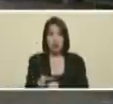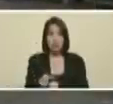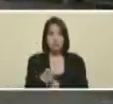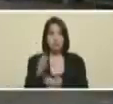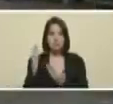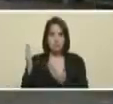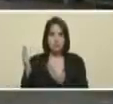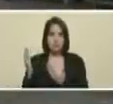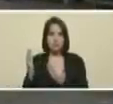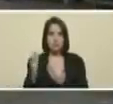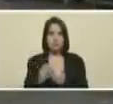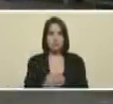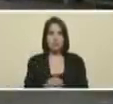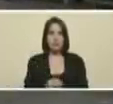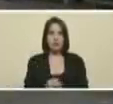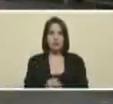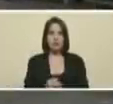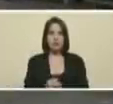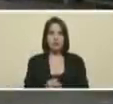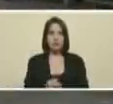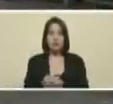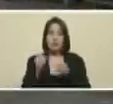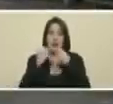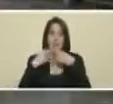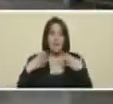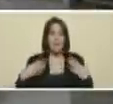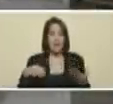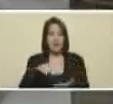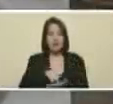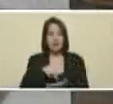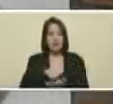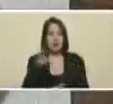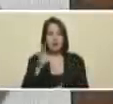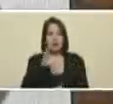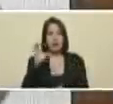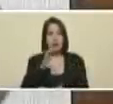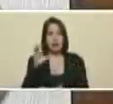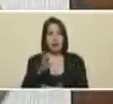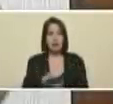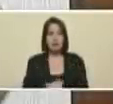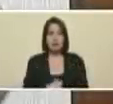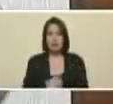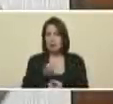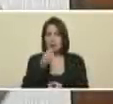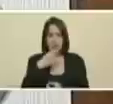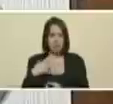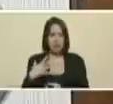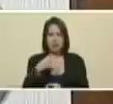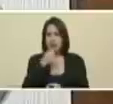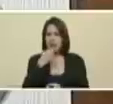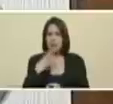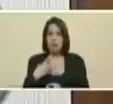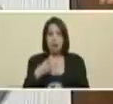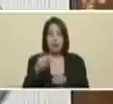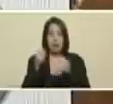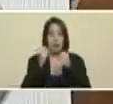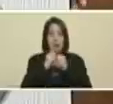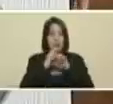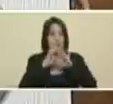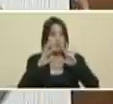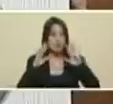de esta hermosa ciudad de Caracas, cada vez más hermosa, cada más brillante, cada vez más